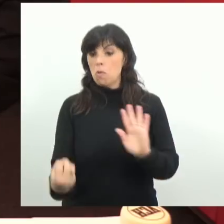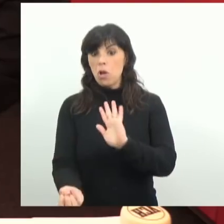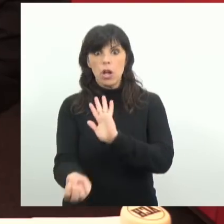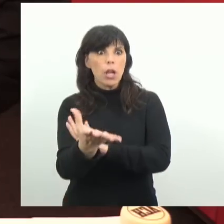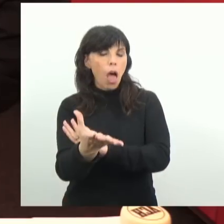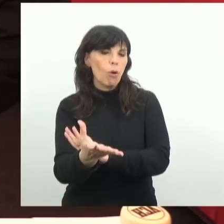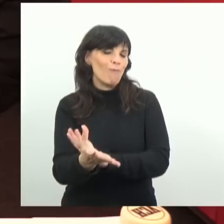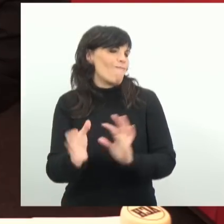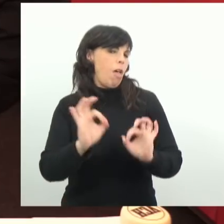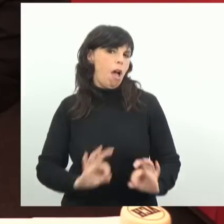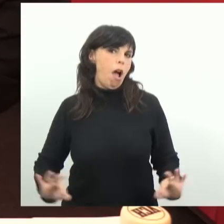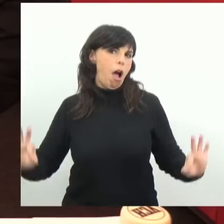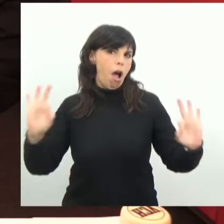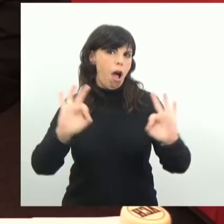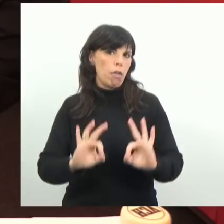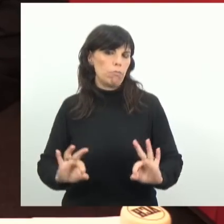hecho.